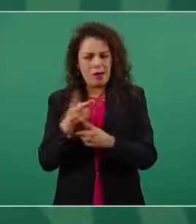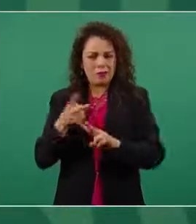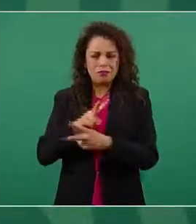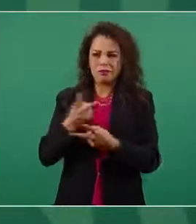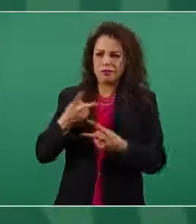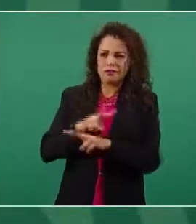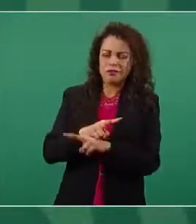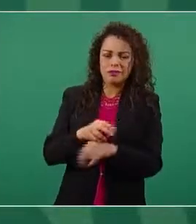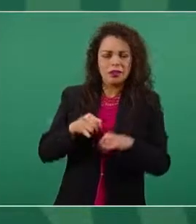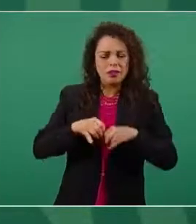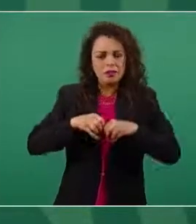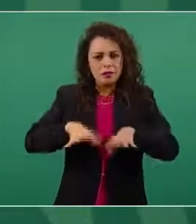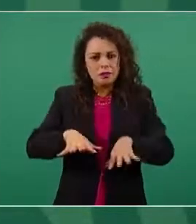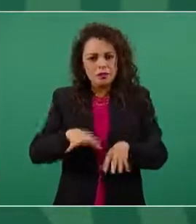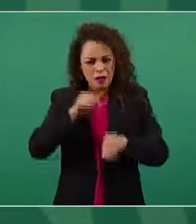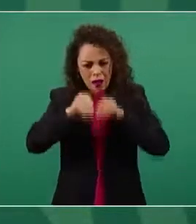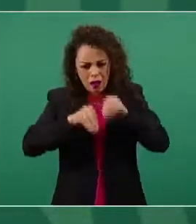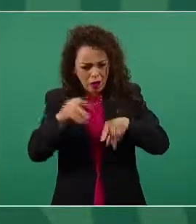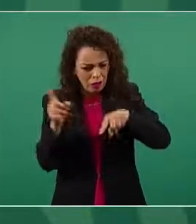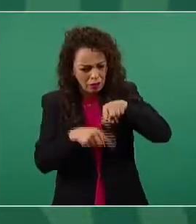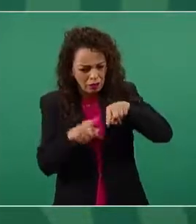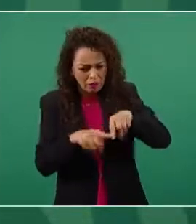la información.